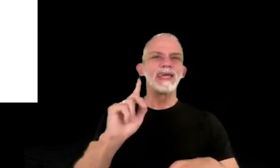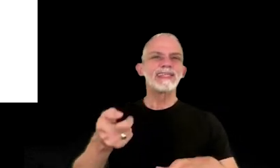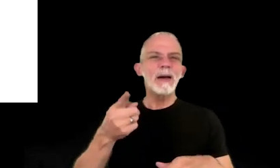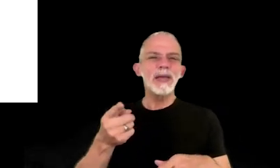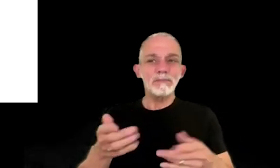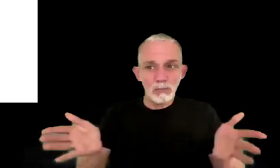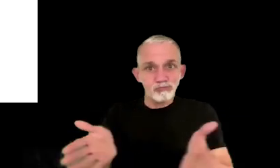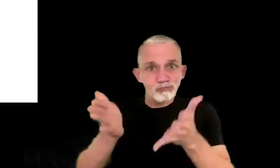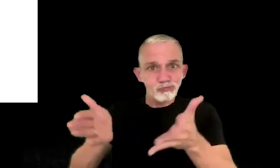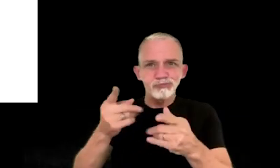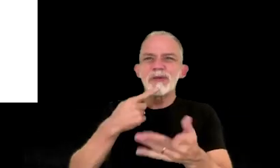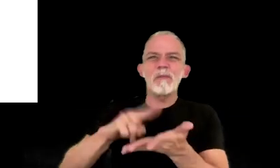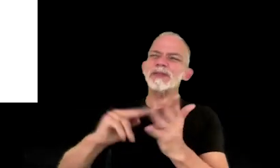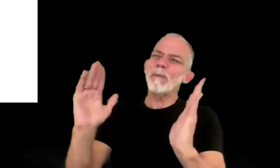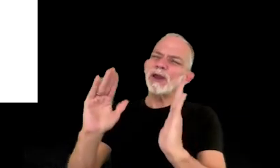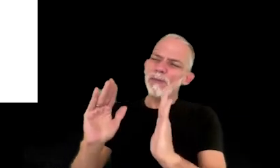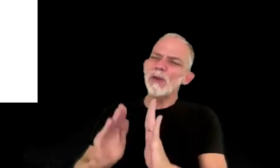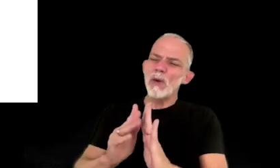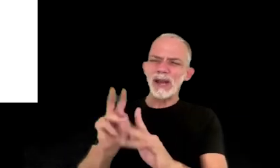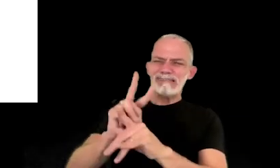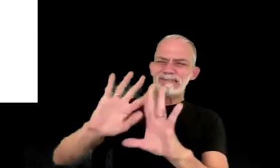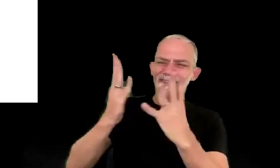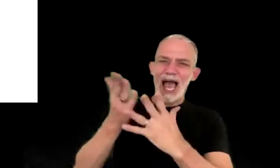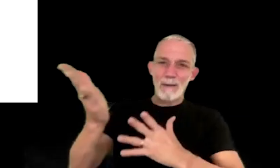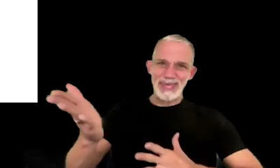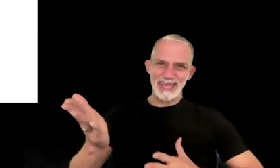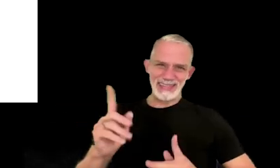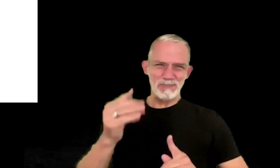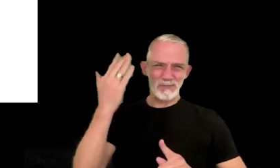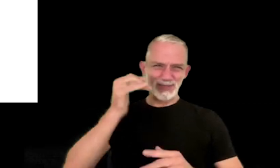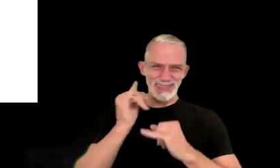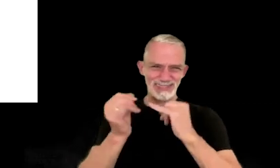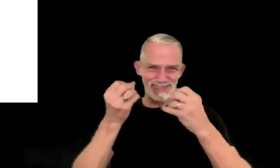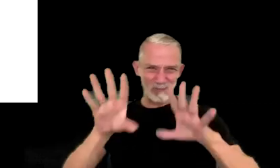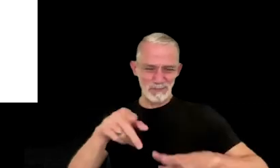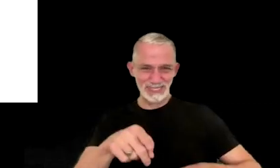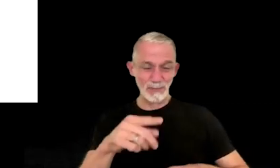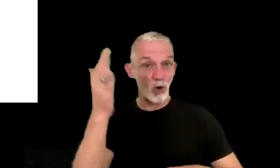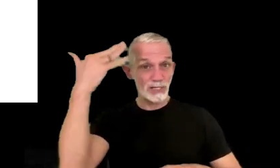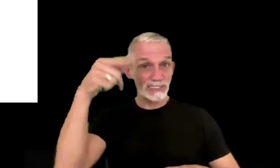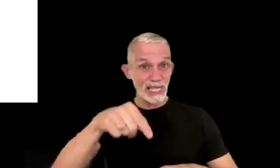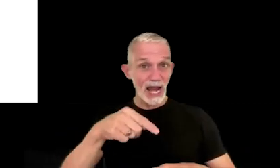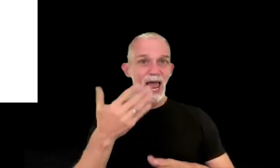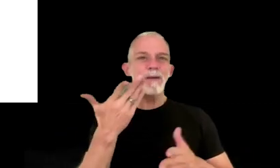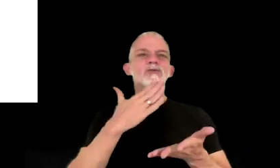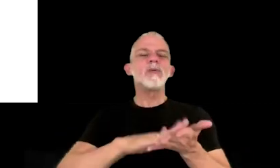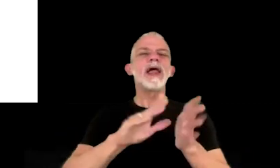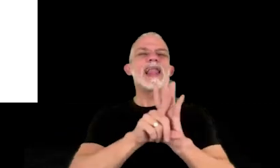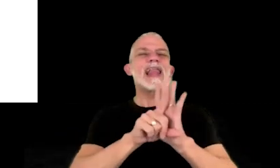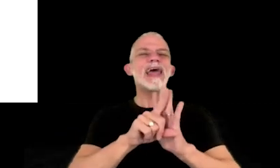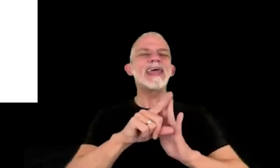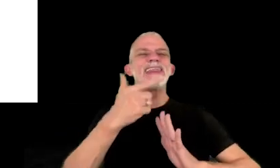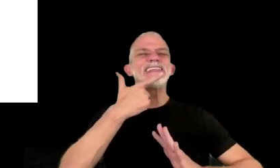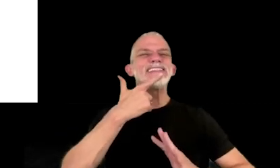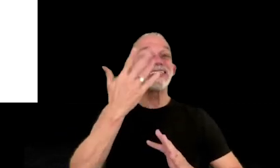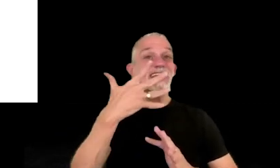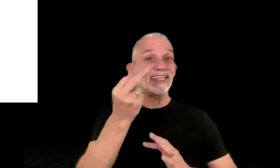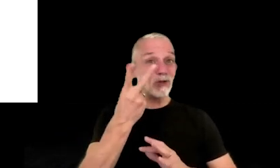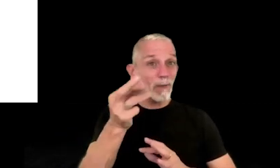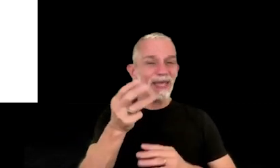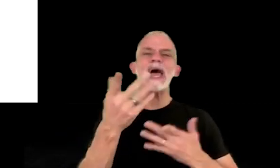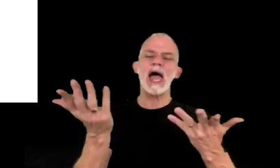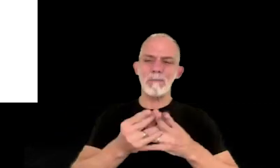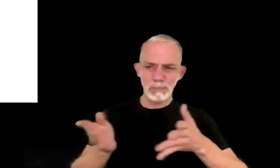incentivos fiscales para mitigar y adaptar el cambio climático. ¿Se acuerdan cuando empezamos en el principio hablando de la ley 27.520? Bueno, es eso, aplicar